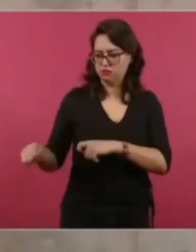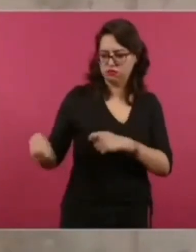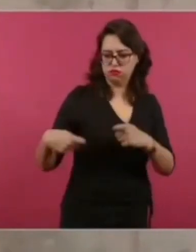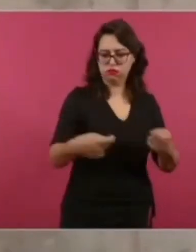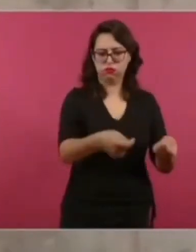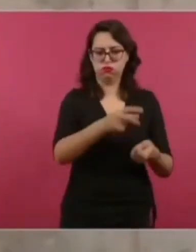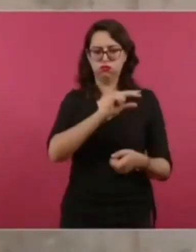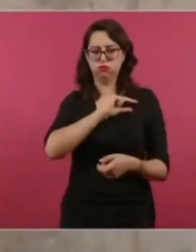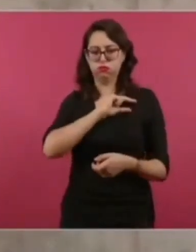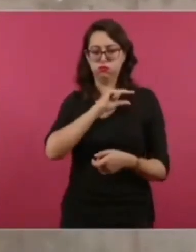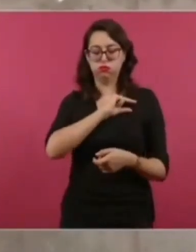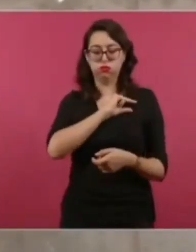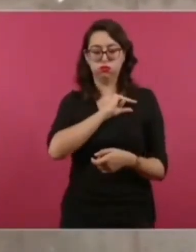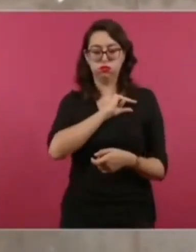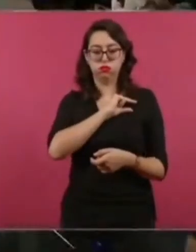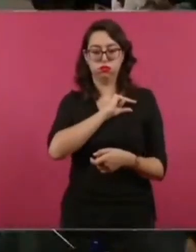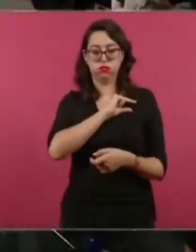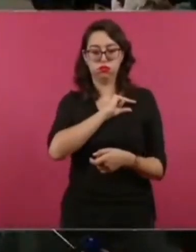apellido,